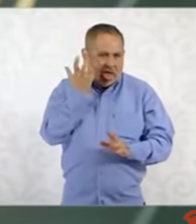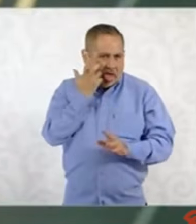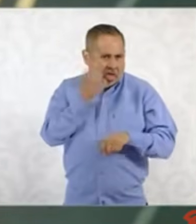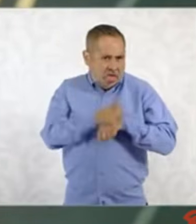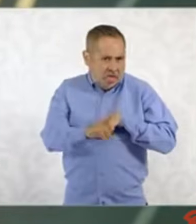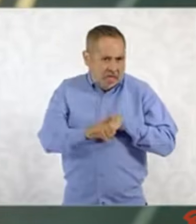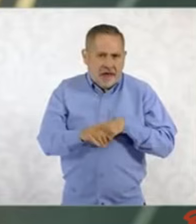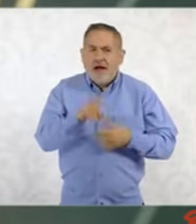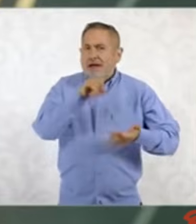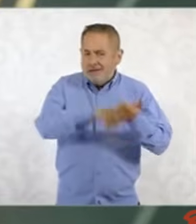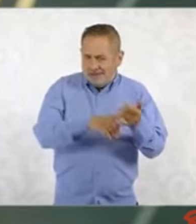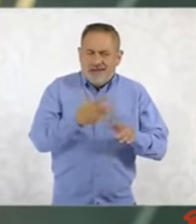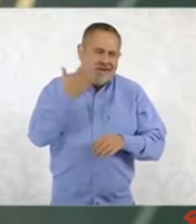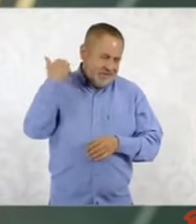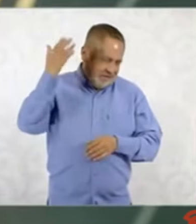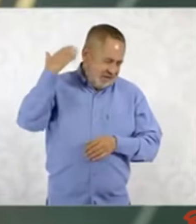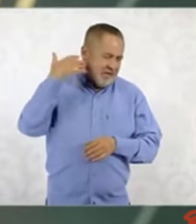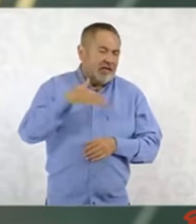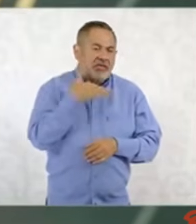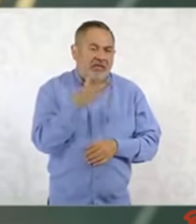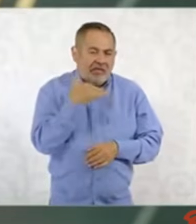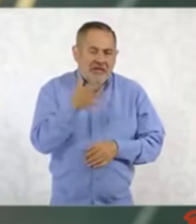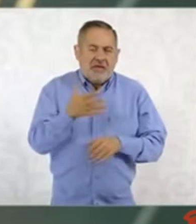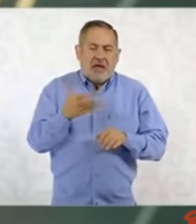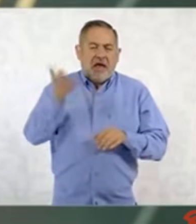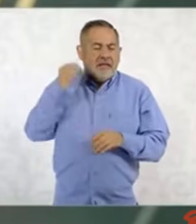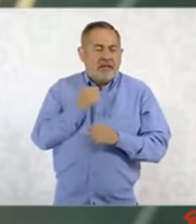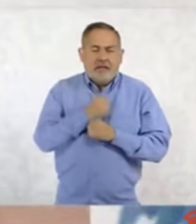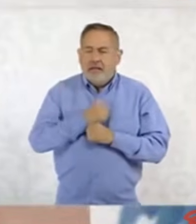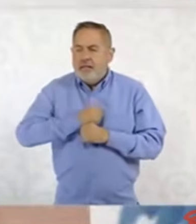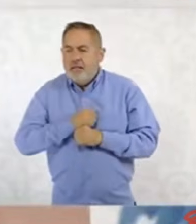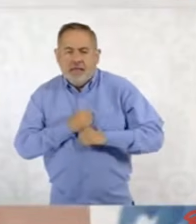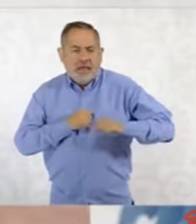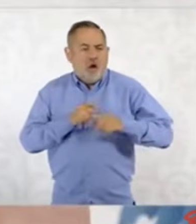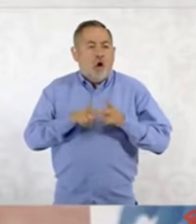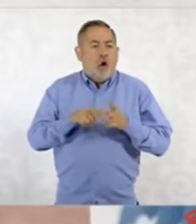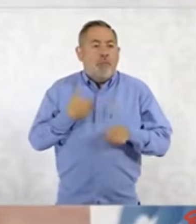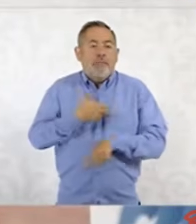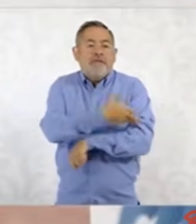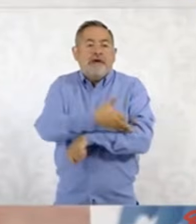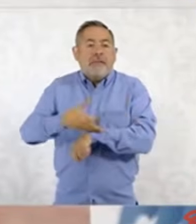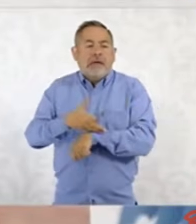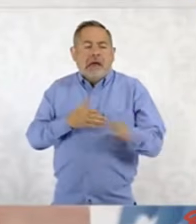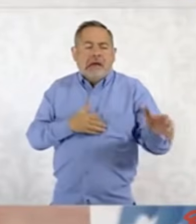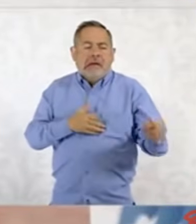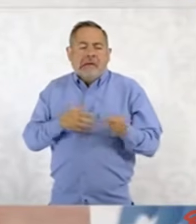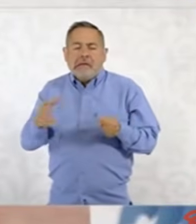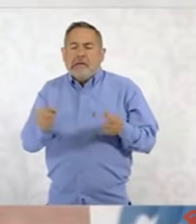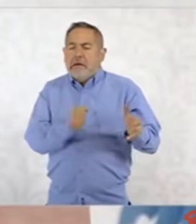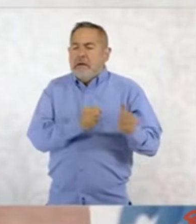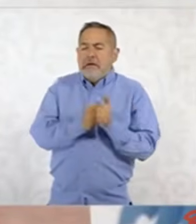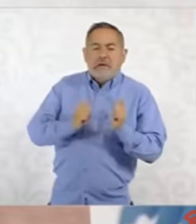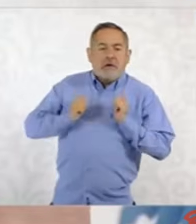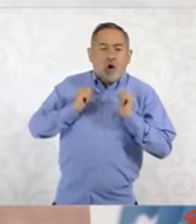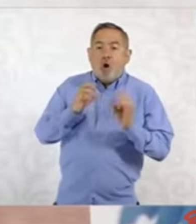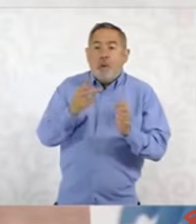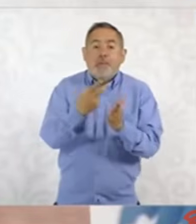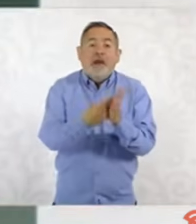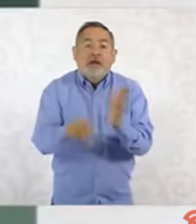de corrupción, de amiguismo, de nepotismo, de influyentismo y de venta de